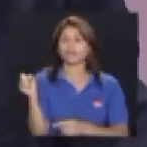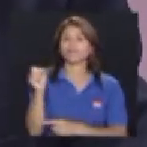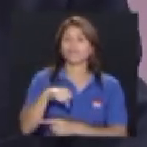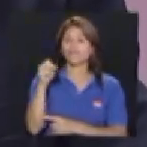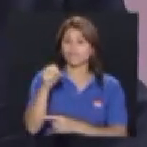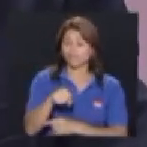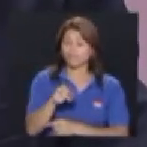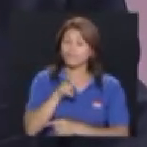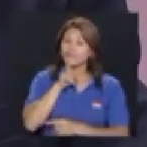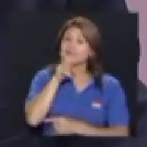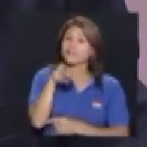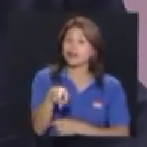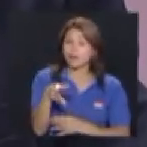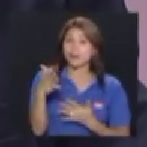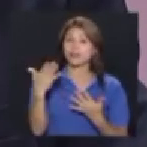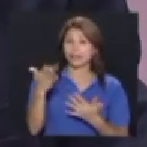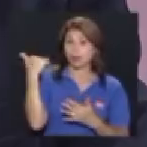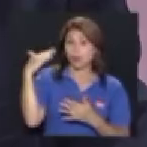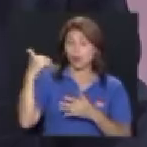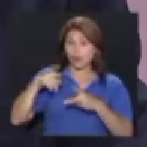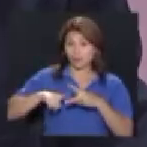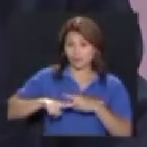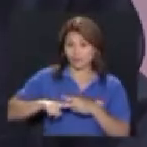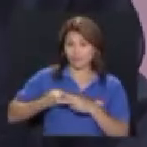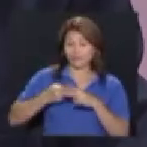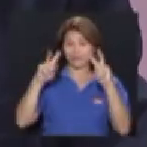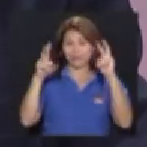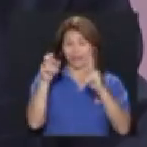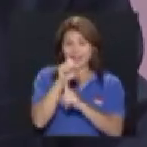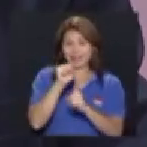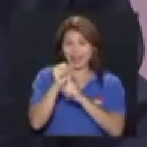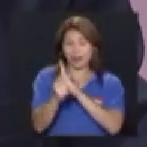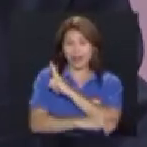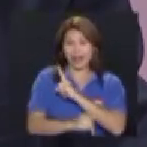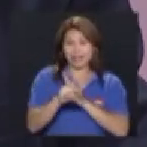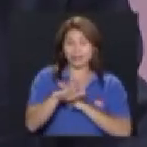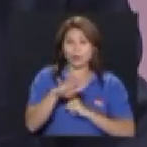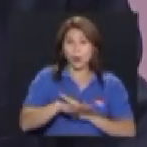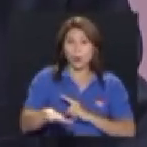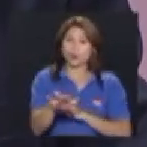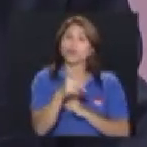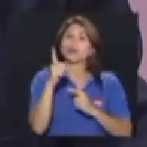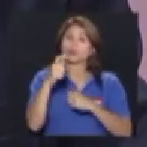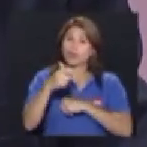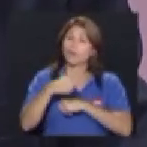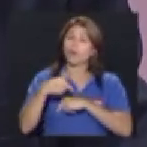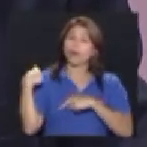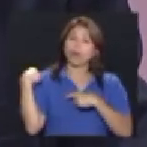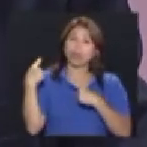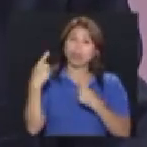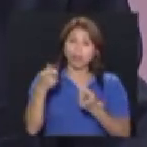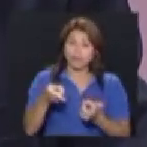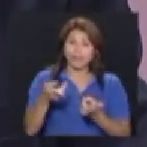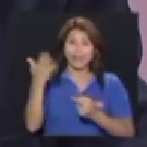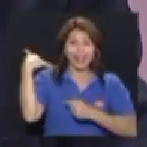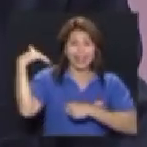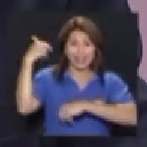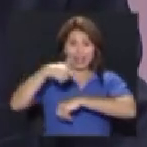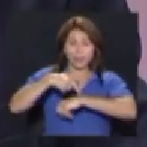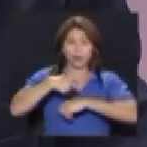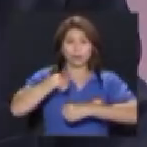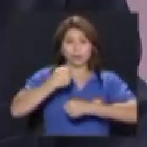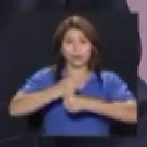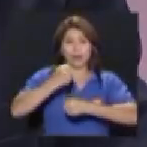una gestación de más de 9 meses. En esa época yo estaba trabajando en 2